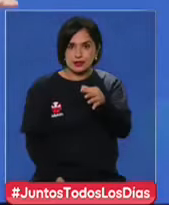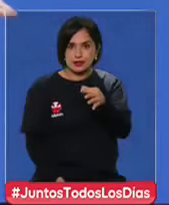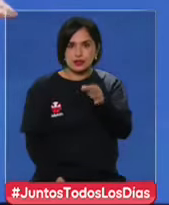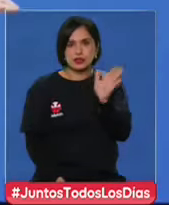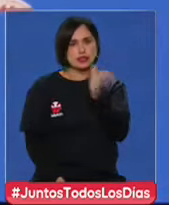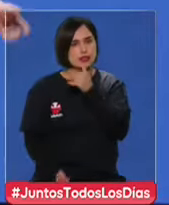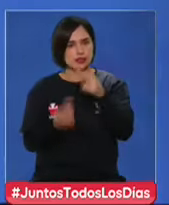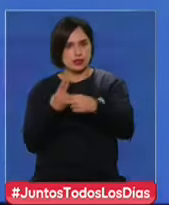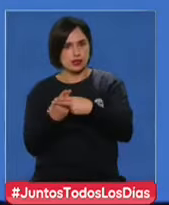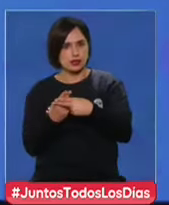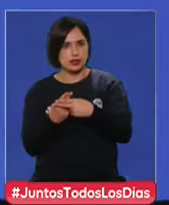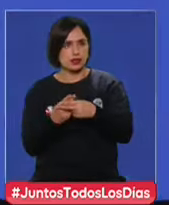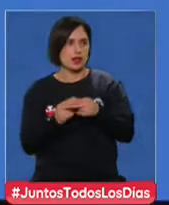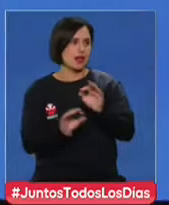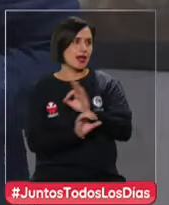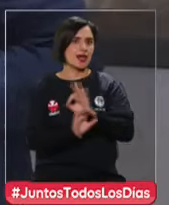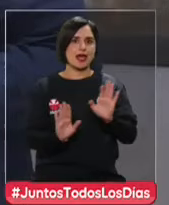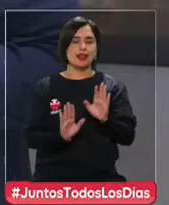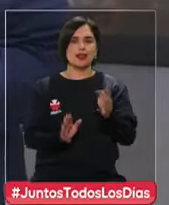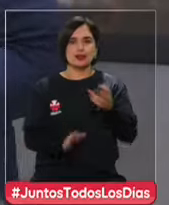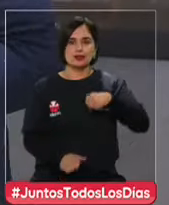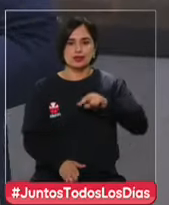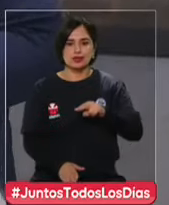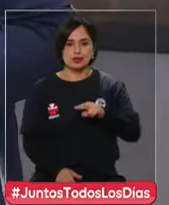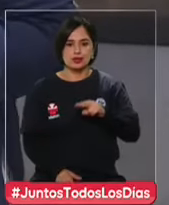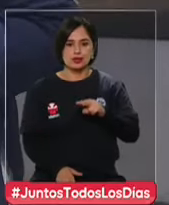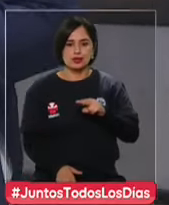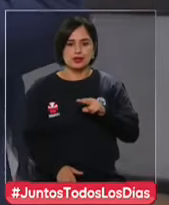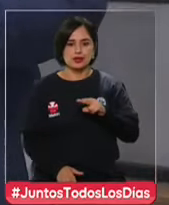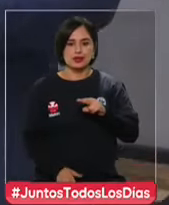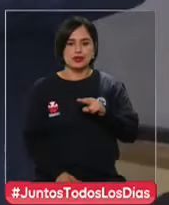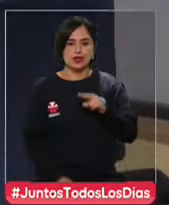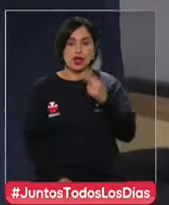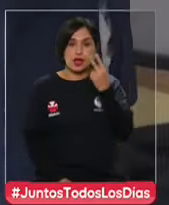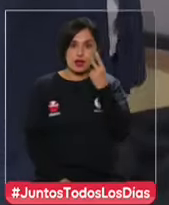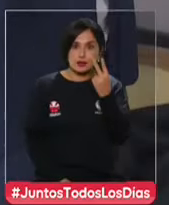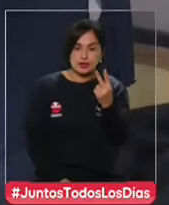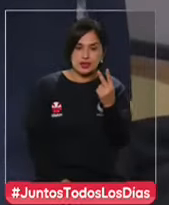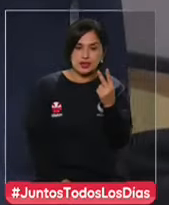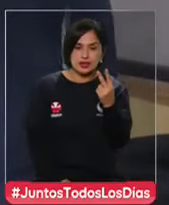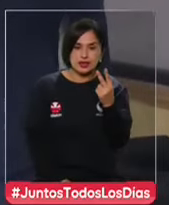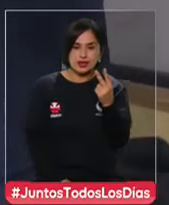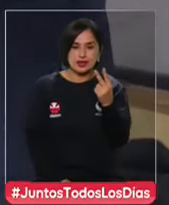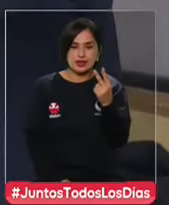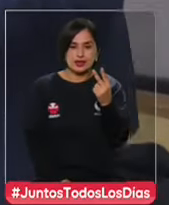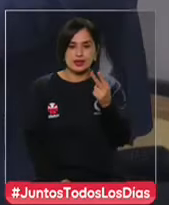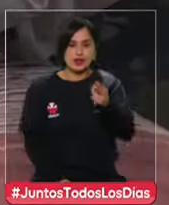la Teletón no seríamos nada. ¿En la cabeza, papá? Entra. A ver. Sí.